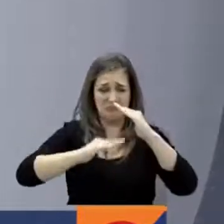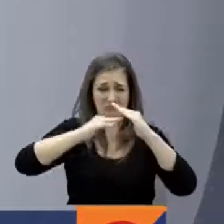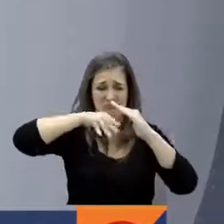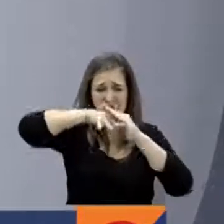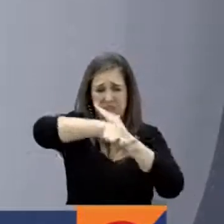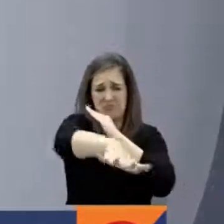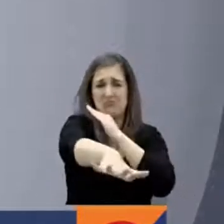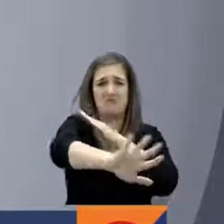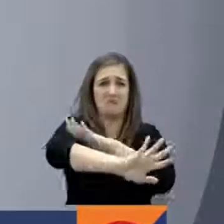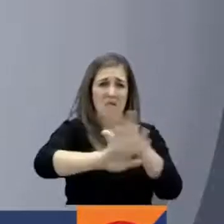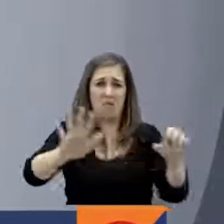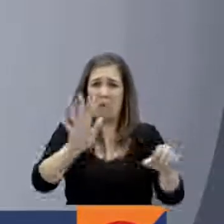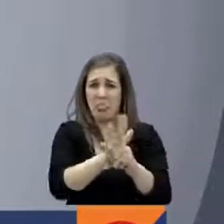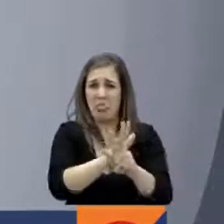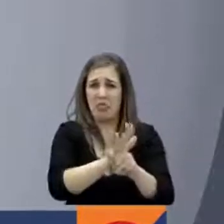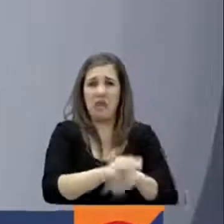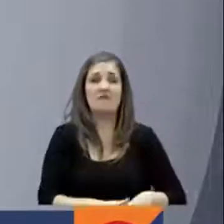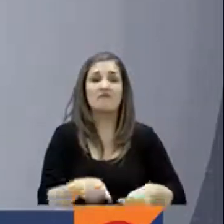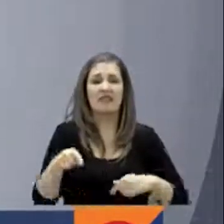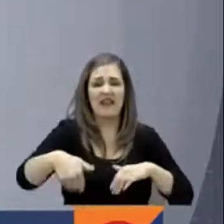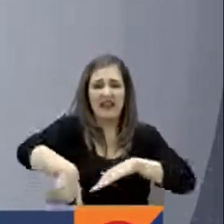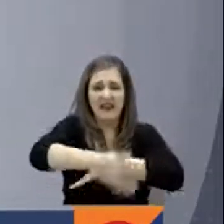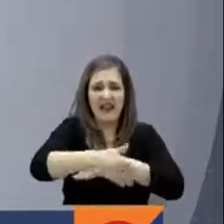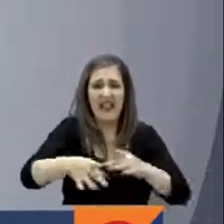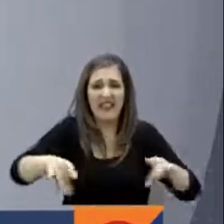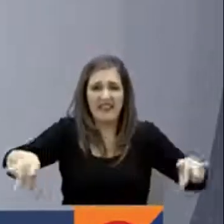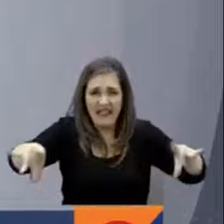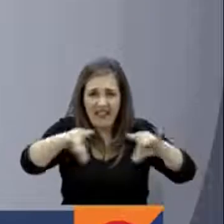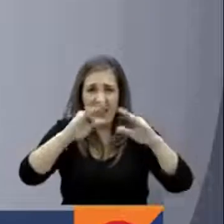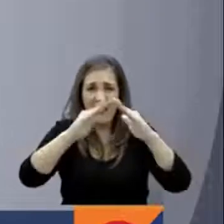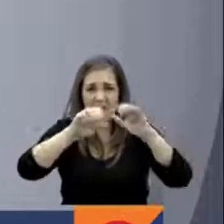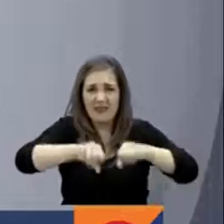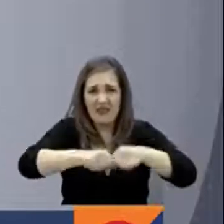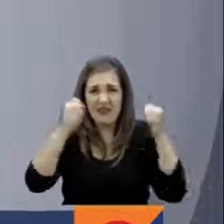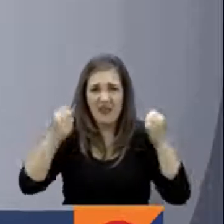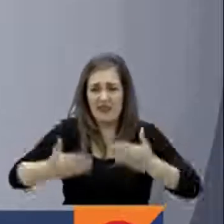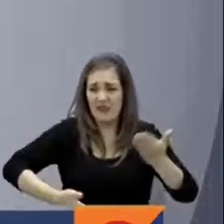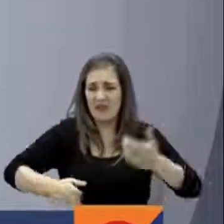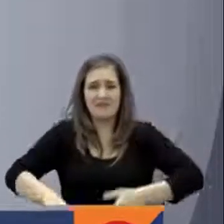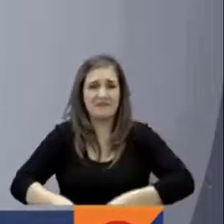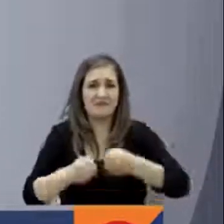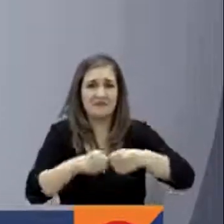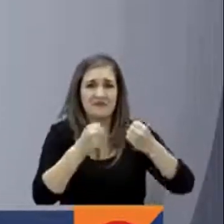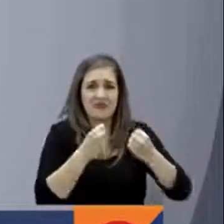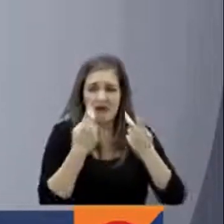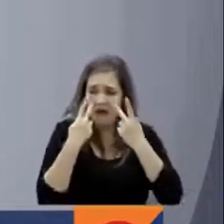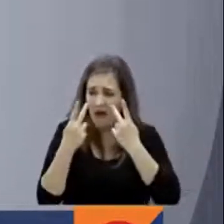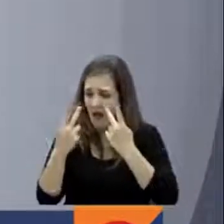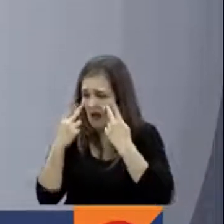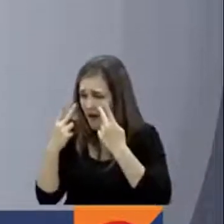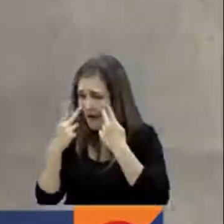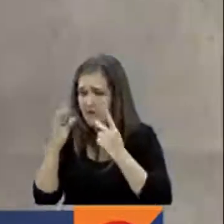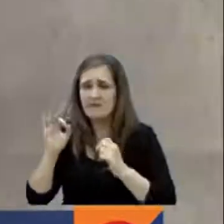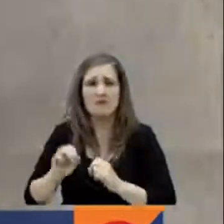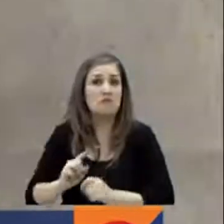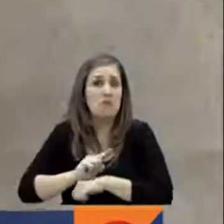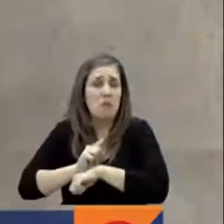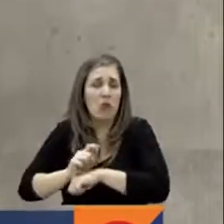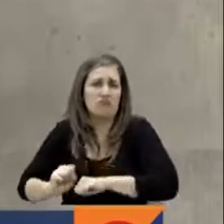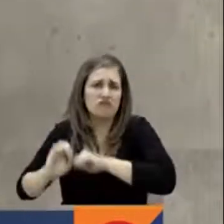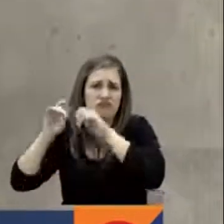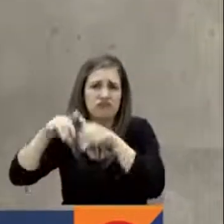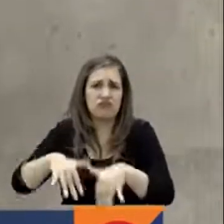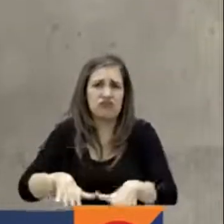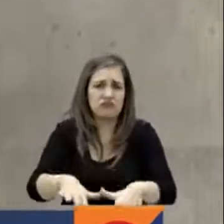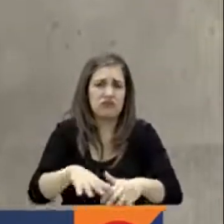tapó. Casas afectadas, calles con lodo y establecimientos comerciales destruidos es el saldo de esta creciente súbita. A la